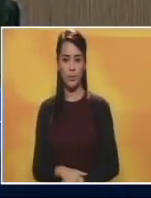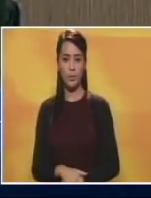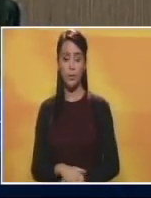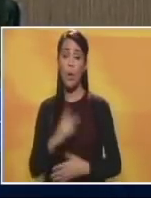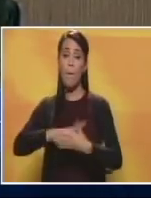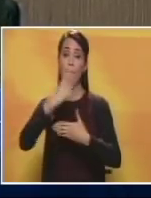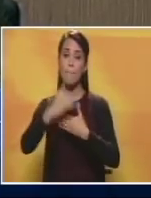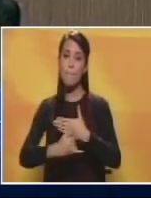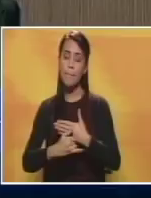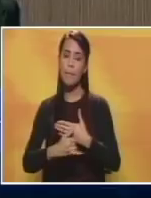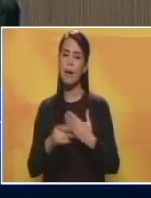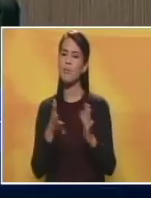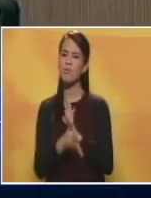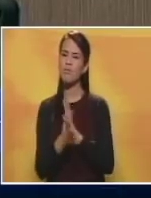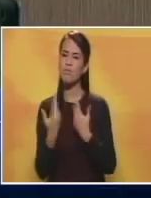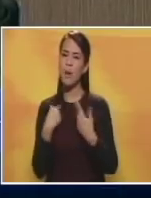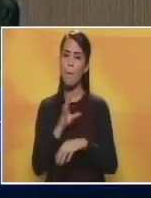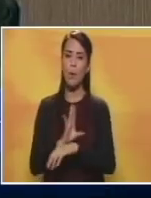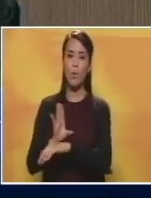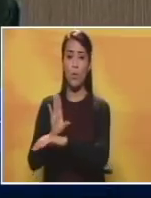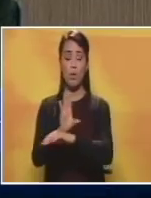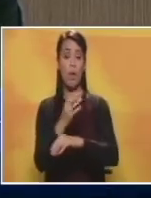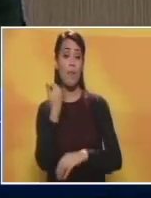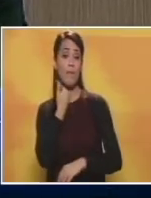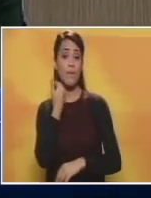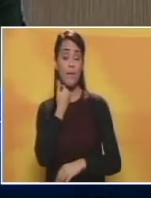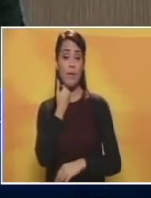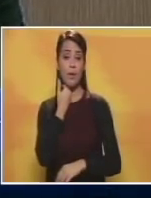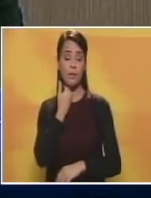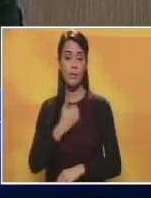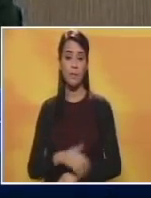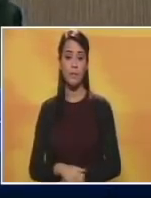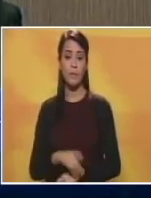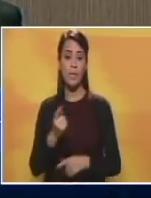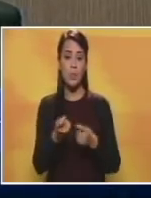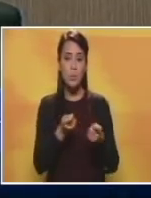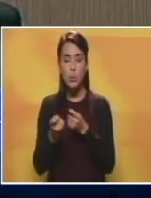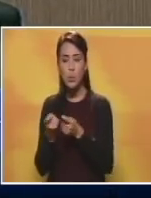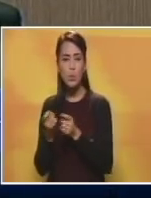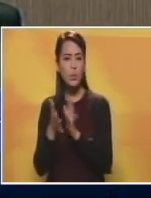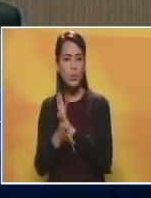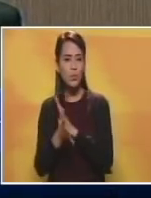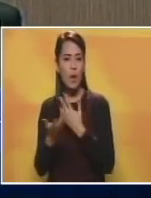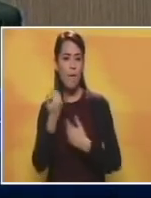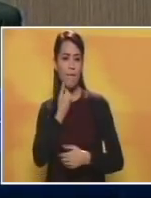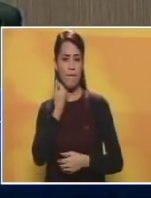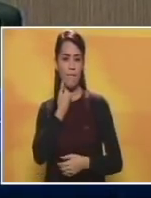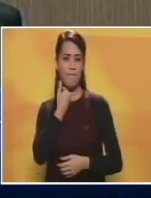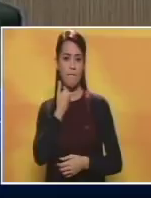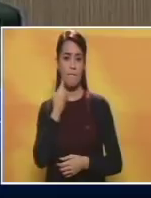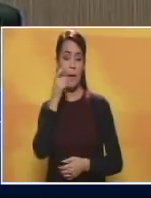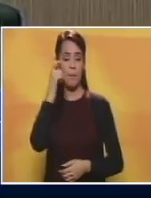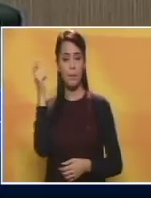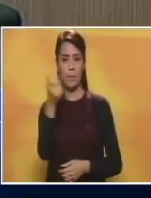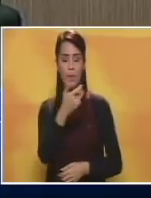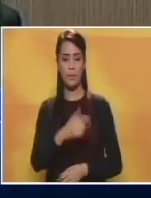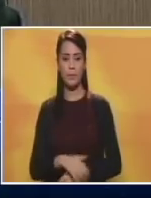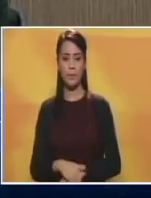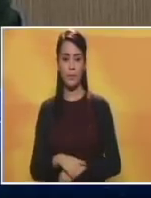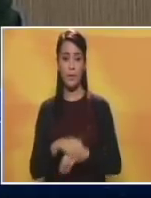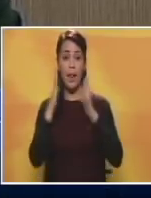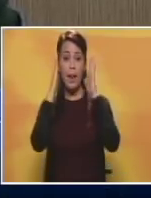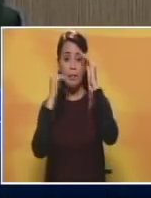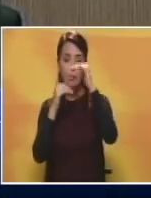plan para la protección epidemiológica, la protección y el control epidemiológico de nuestra patria, la atención a